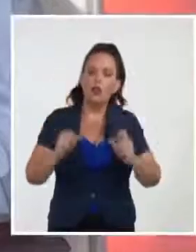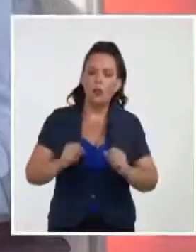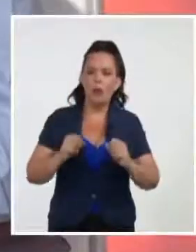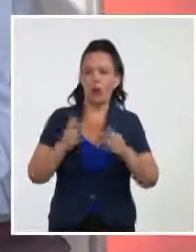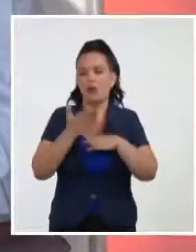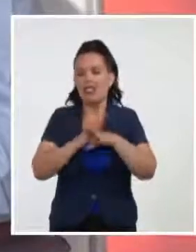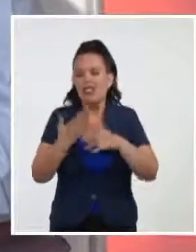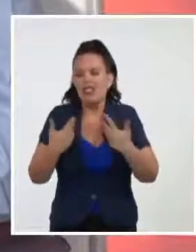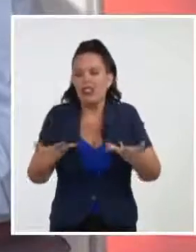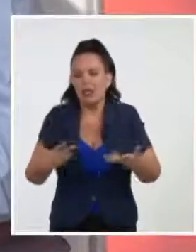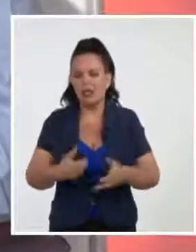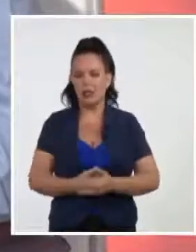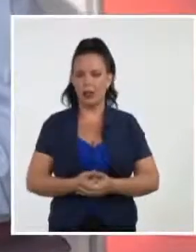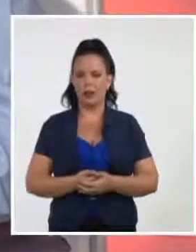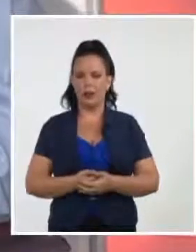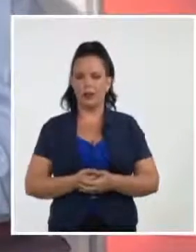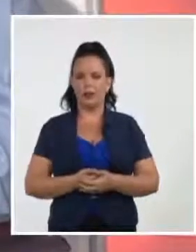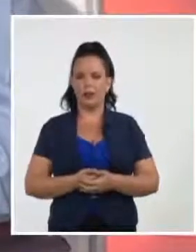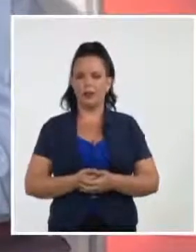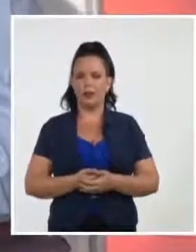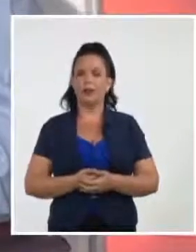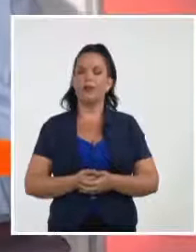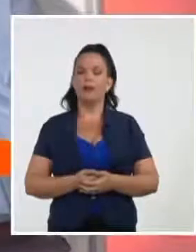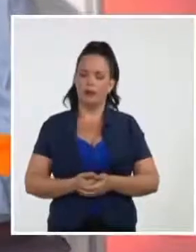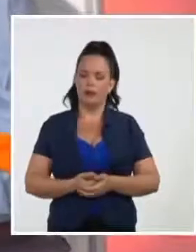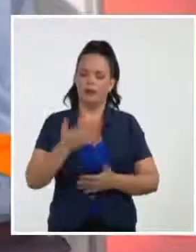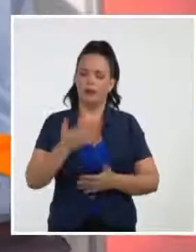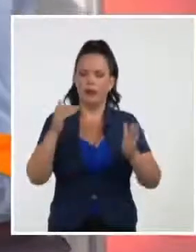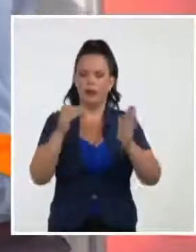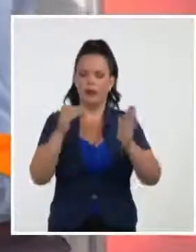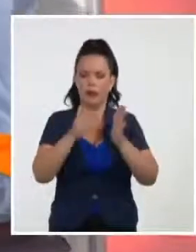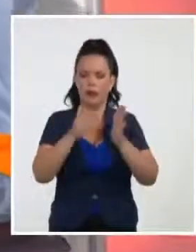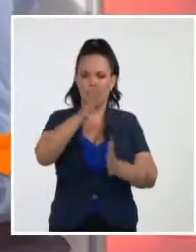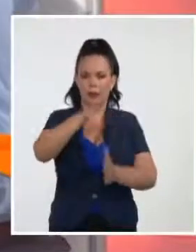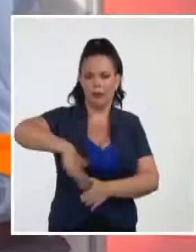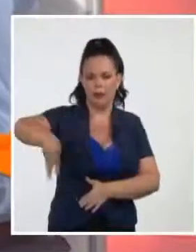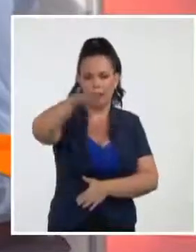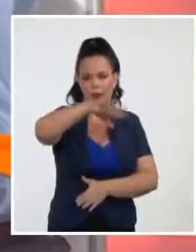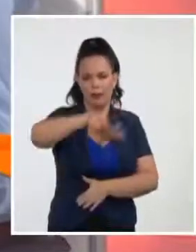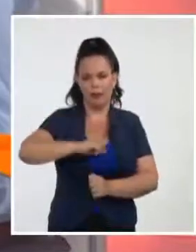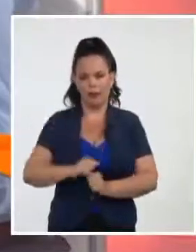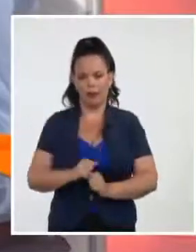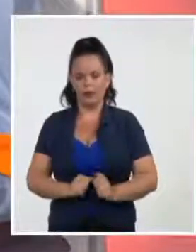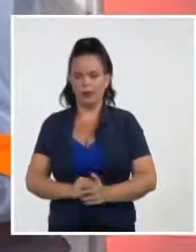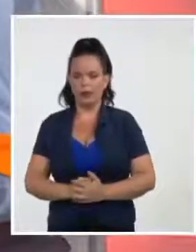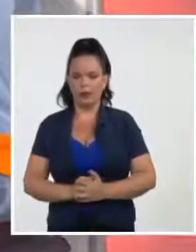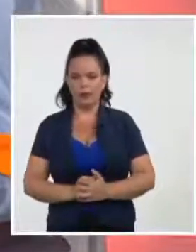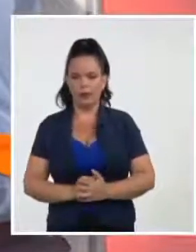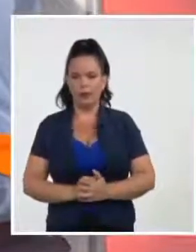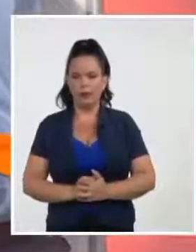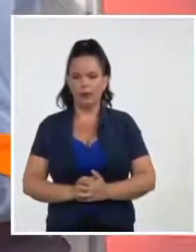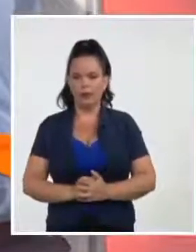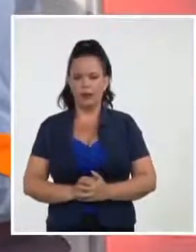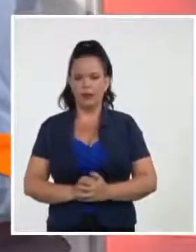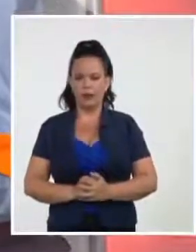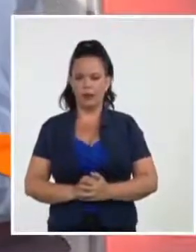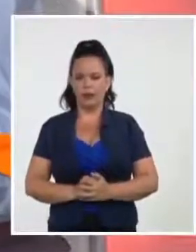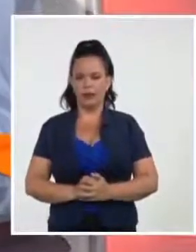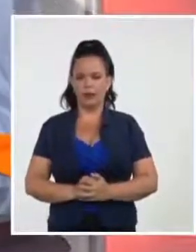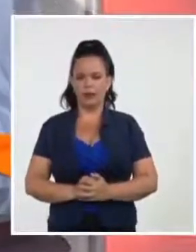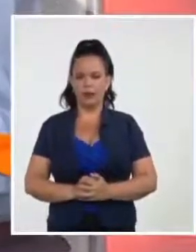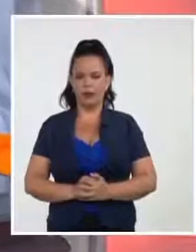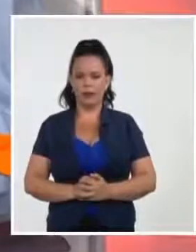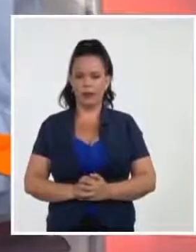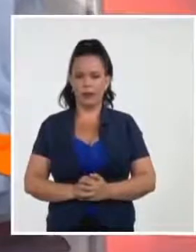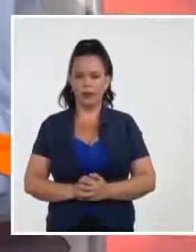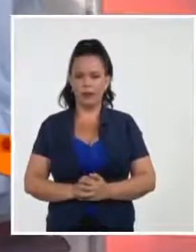Randy, a ti, a todo el equipo que nos acompaña y a las personas que escuchan la mesa, ¿no? Ahí realmente muchas personas